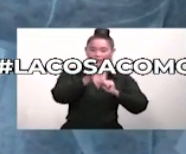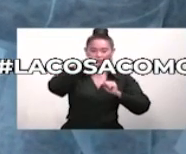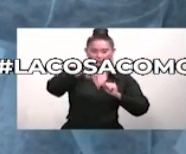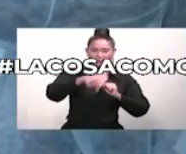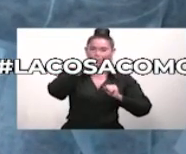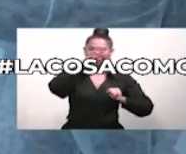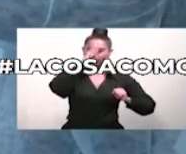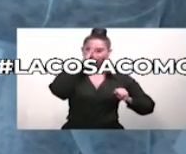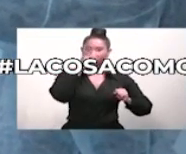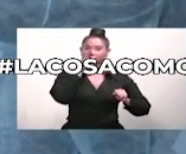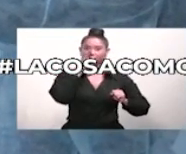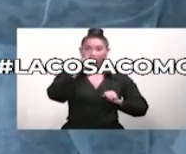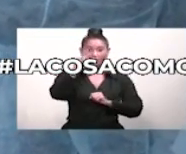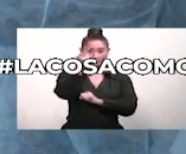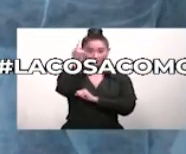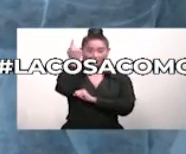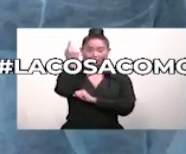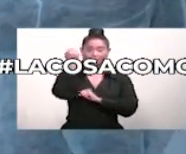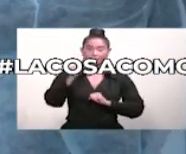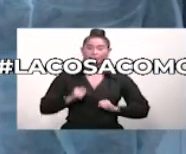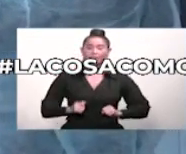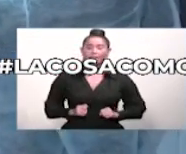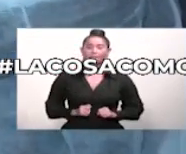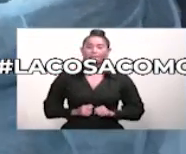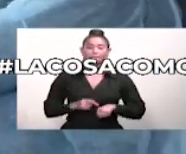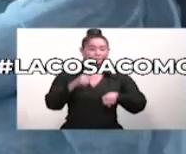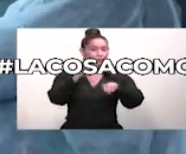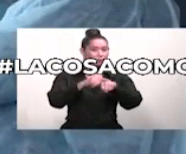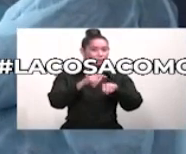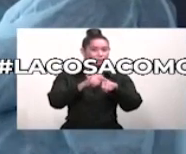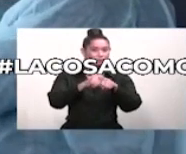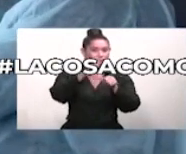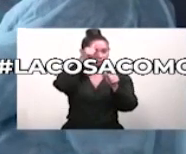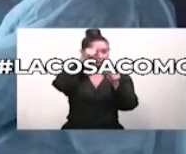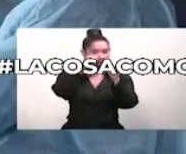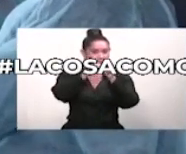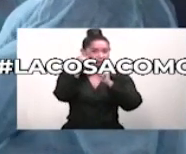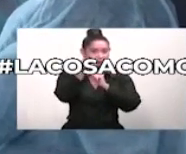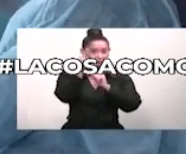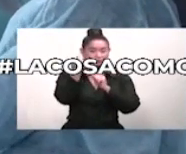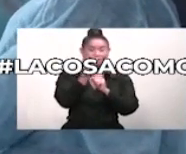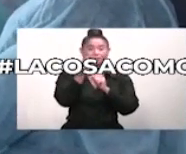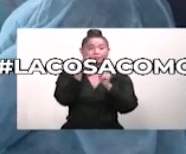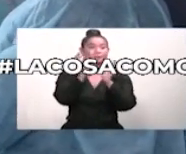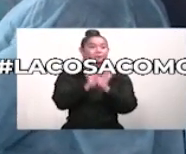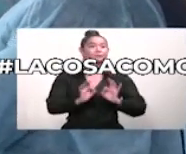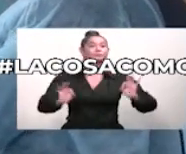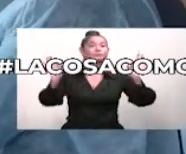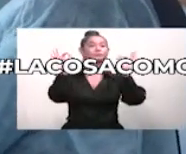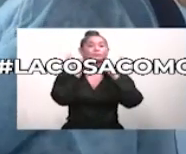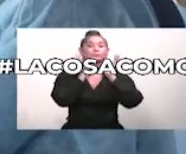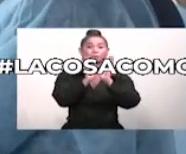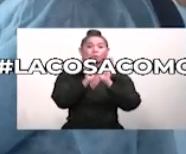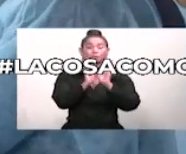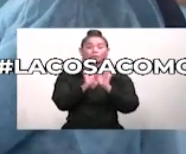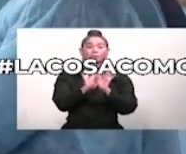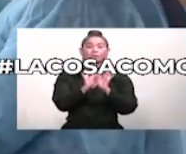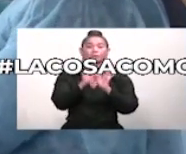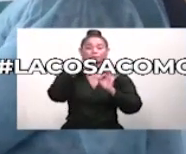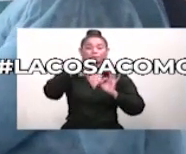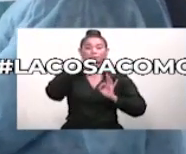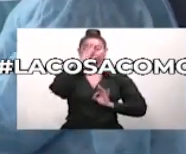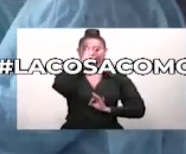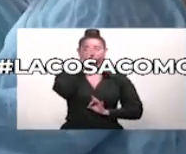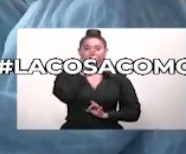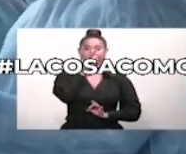que concluyó ahí en el Hospital Militar Ramón de Lara, que llegó a las 7 de la mañana, se marchó para el Hospital Moscoso Puello. Así seguirán hospital por